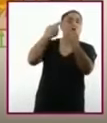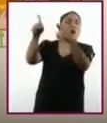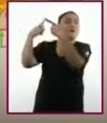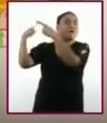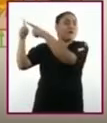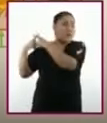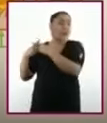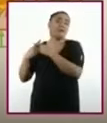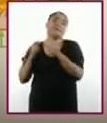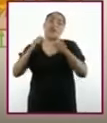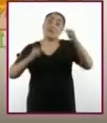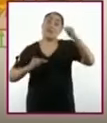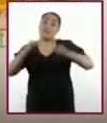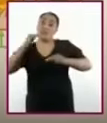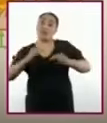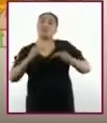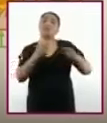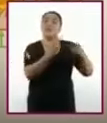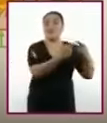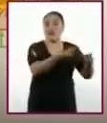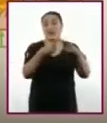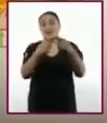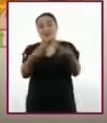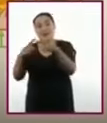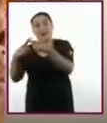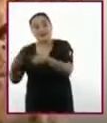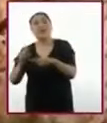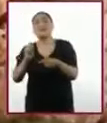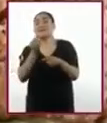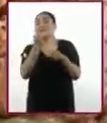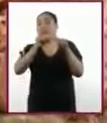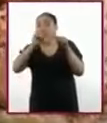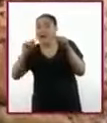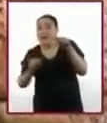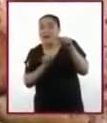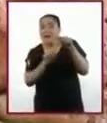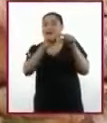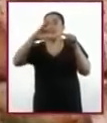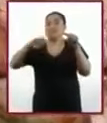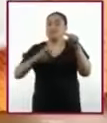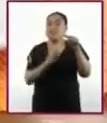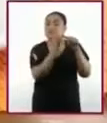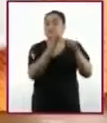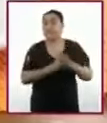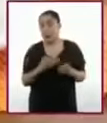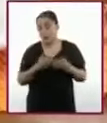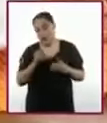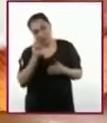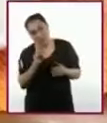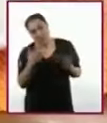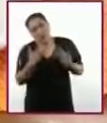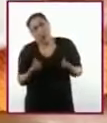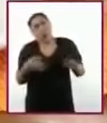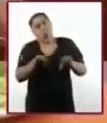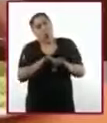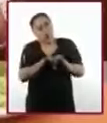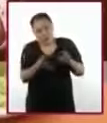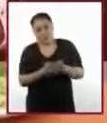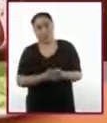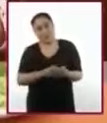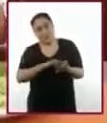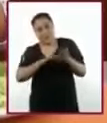en distintos niveles, incluso en diferentes cadenas alimentarias. Para que lo comprendamos mejor, veamos el caso de una joven que come